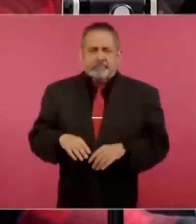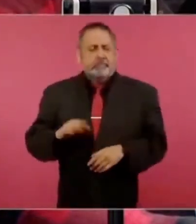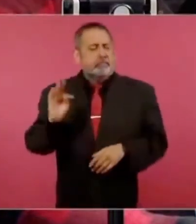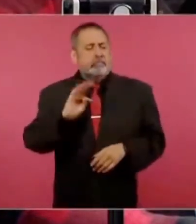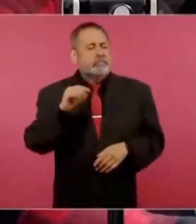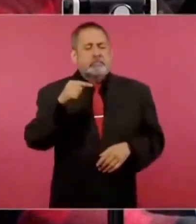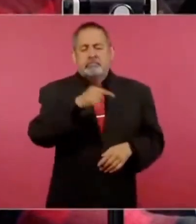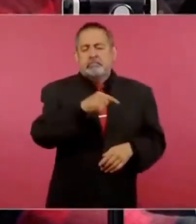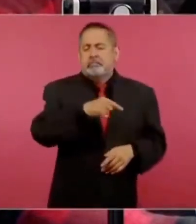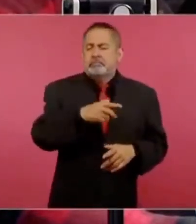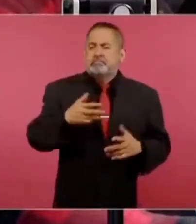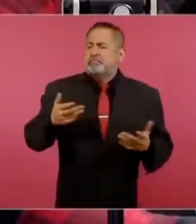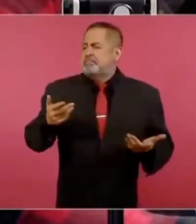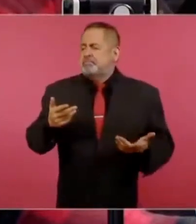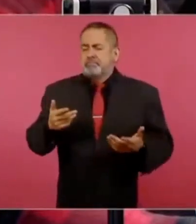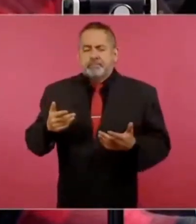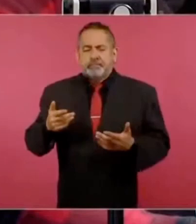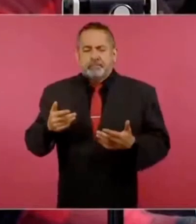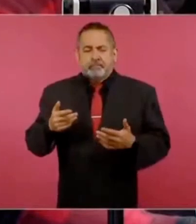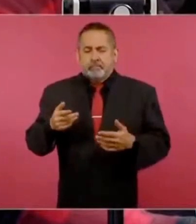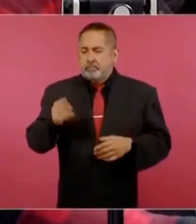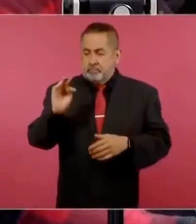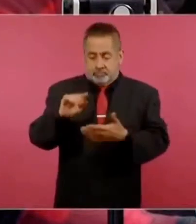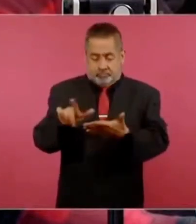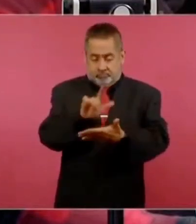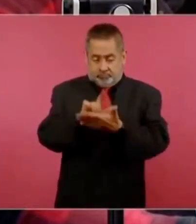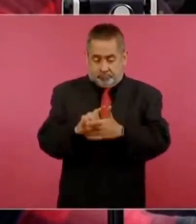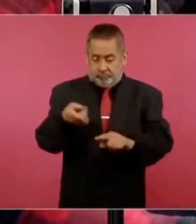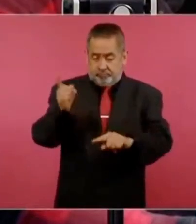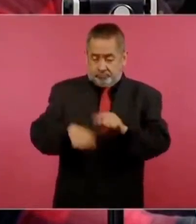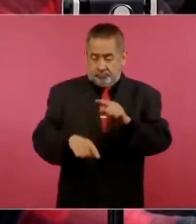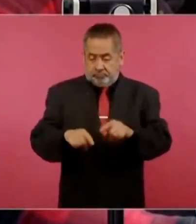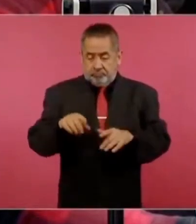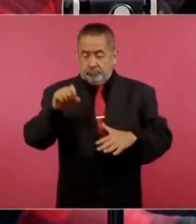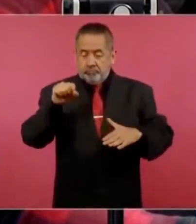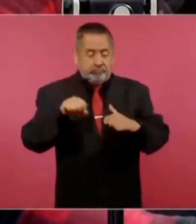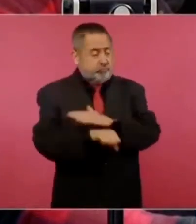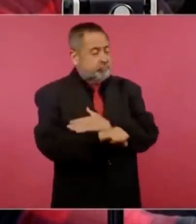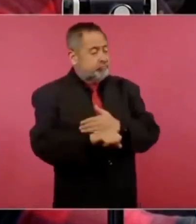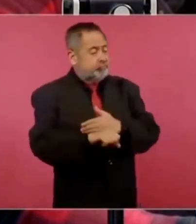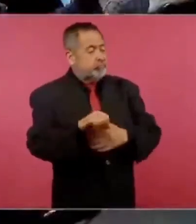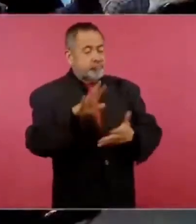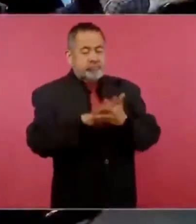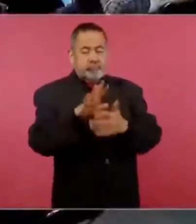escenario en donde se elimine la prisión oficiosa,